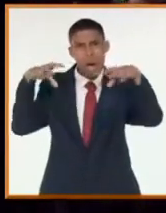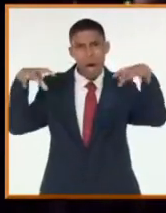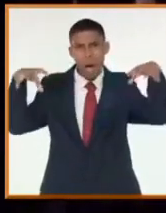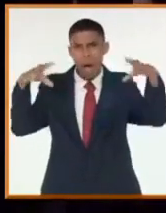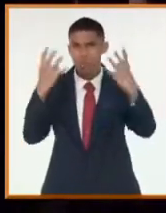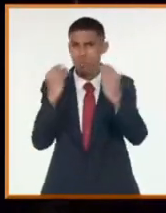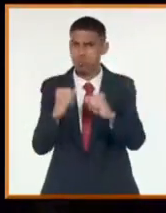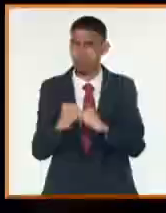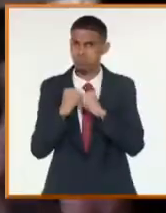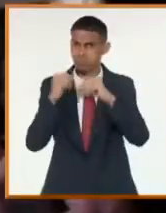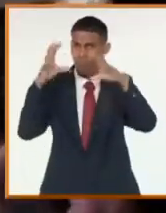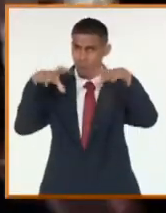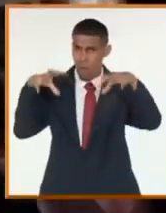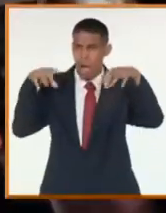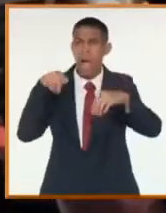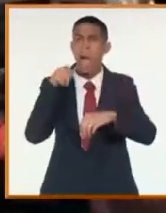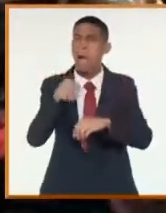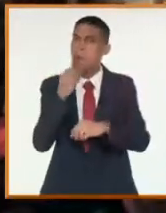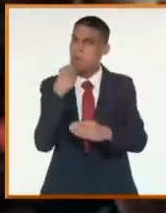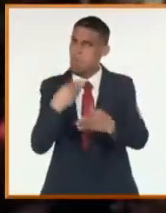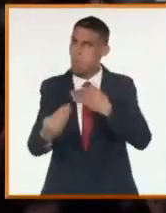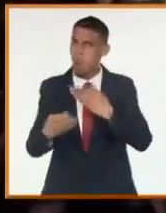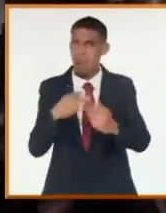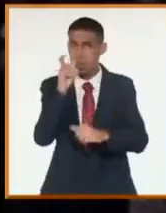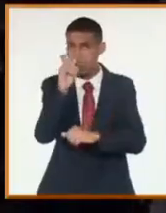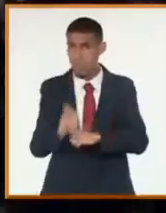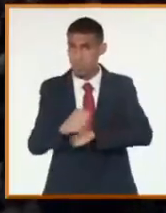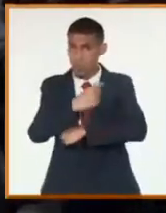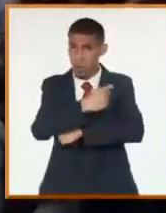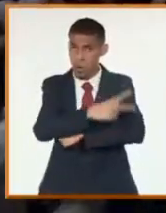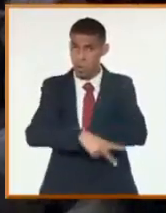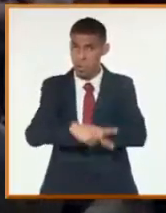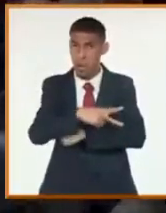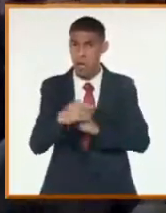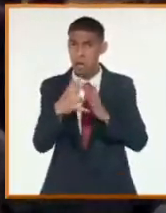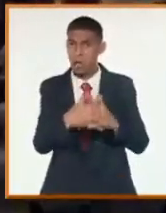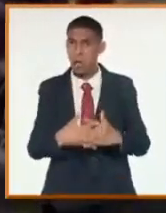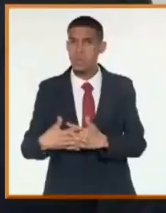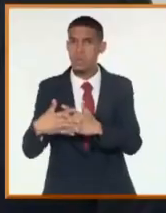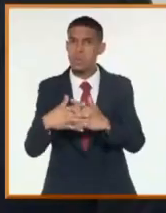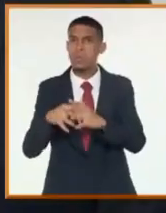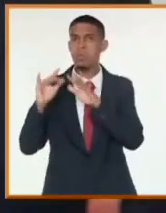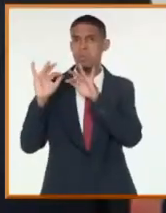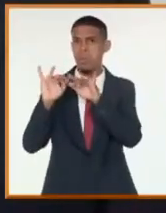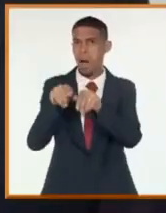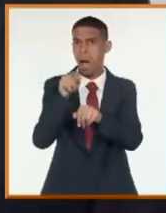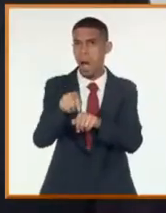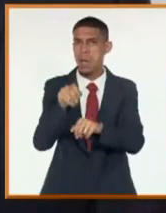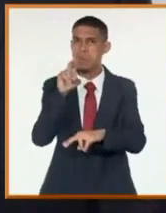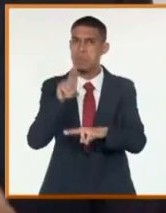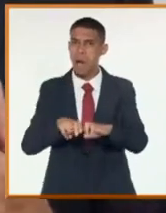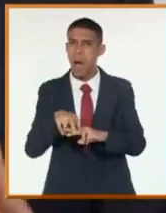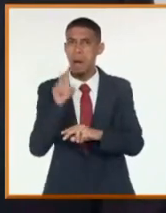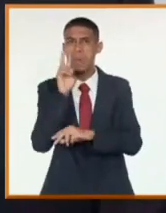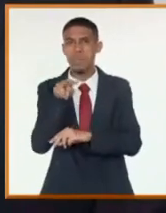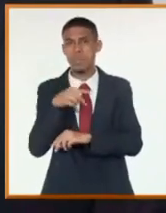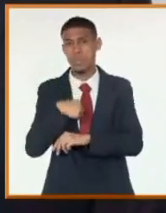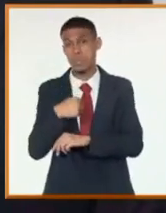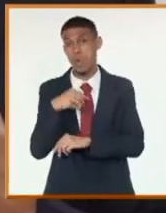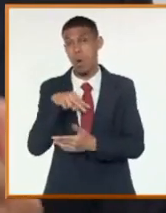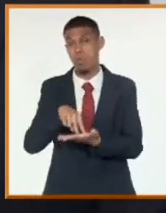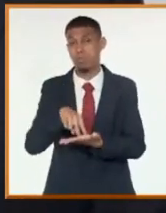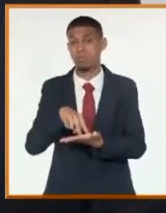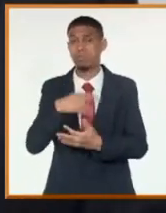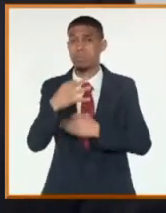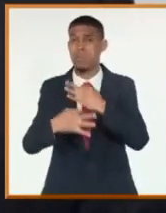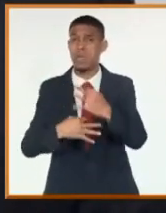en solidaridad con la Revolución Cubana y la Revolución Bolivariana de Venezuela. Y también fue otro momento donde pudimos expresar nuestra idea